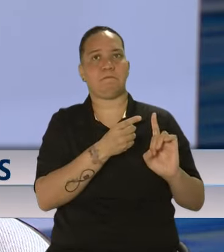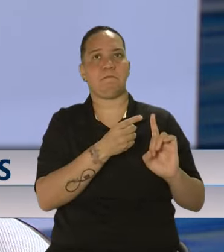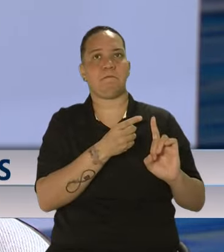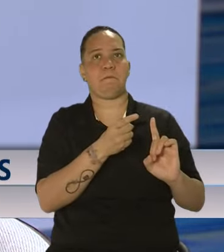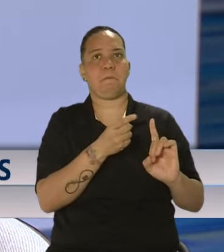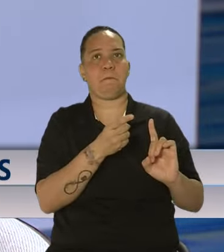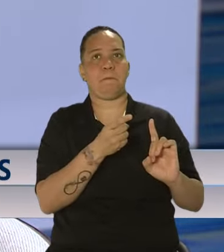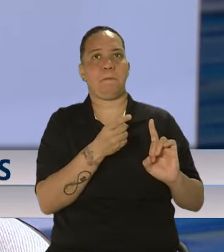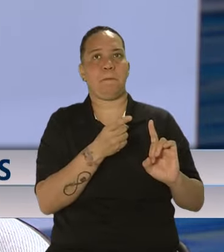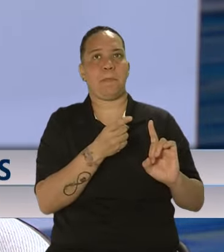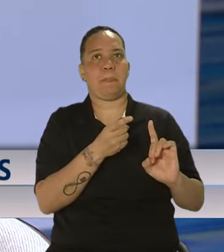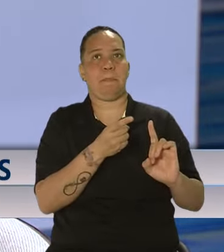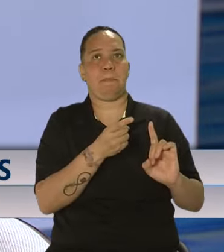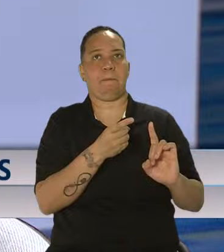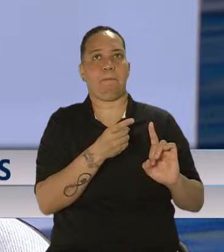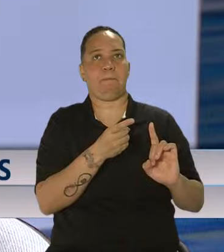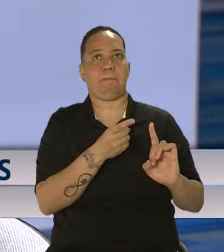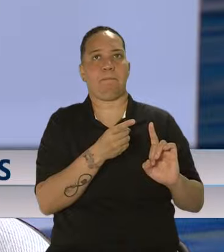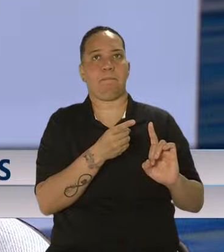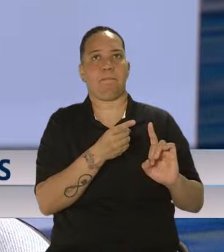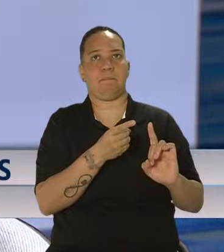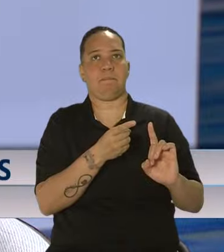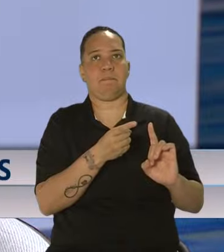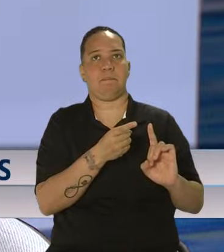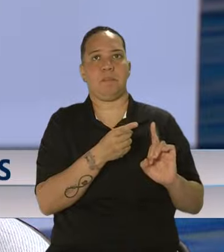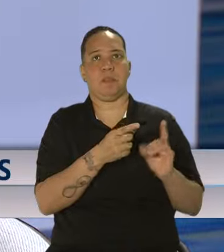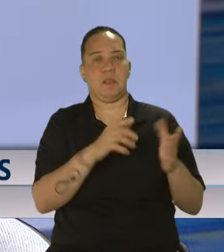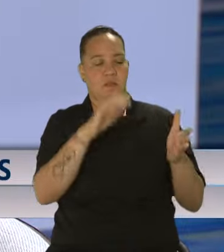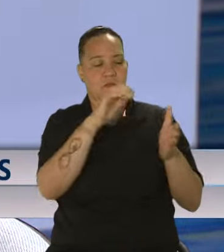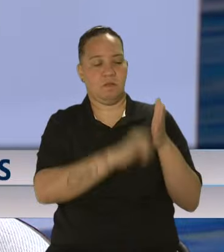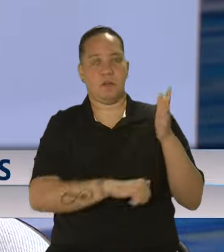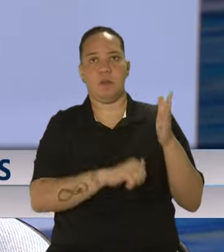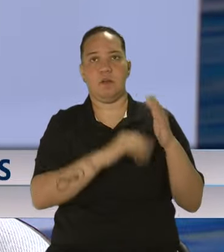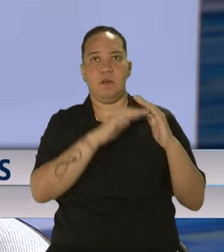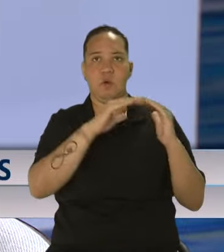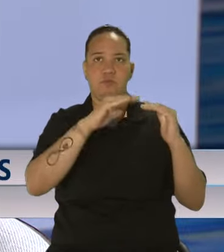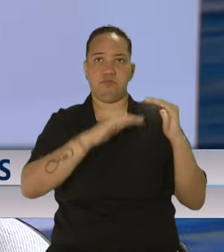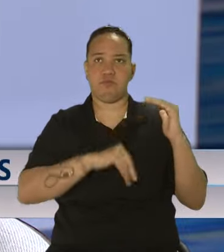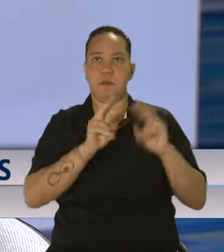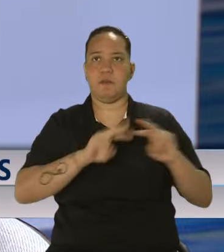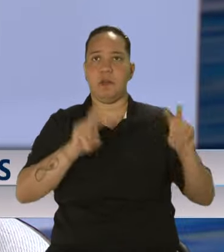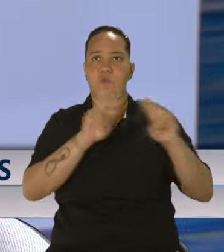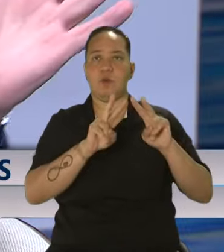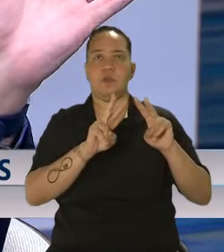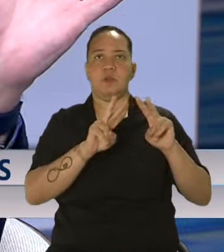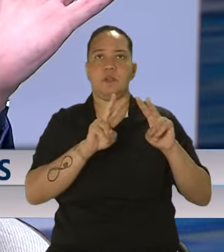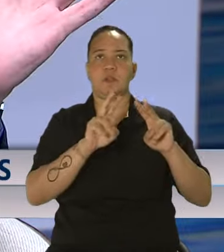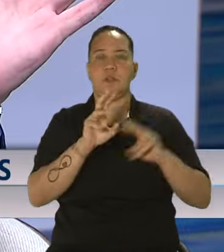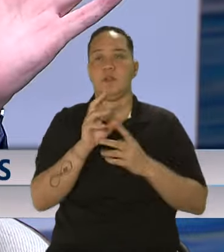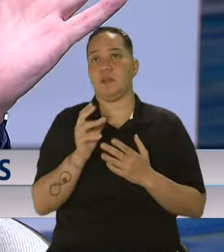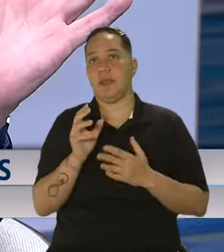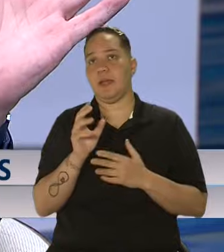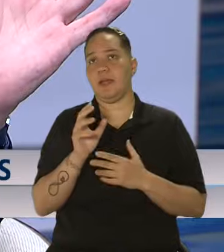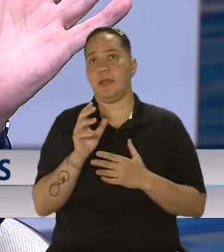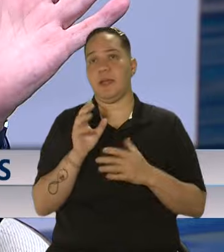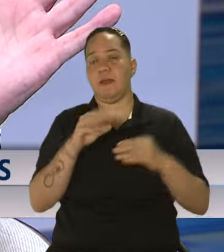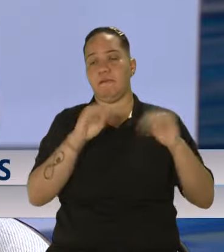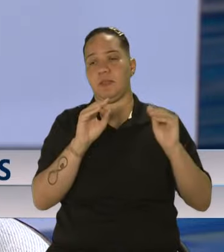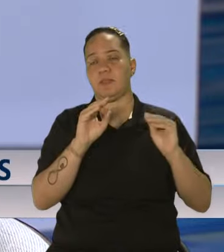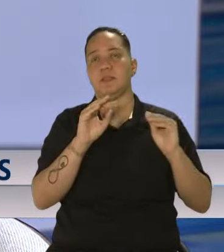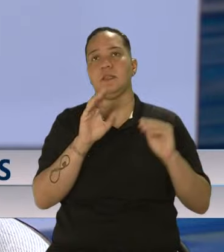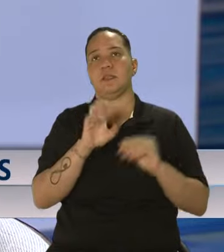eh restarle valor al Dólar para aumentar las ventas en Estados Unidos Si eso ocurre habrá que ver el comportamiento de los